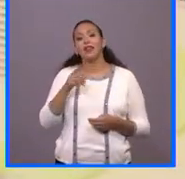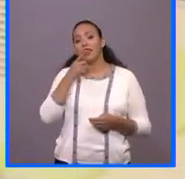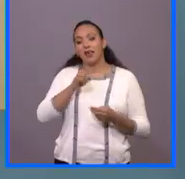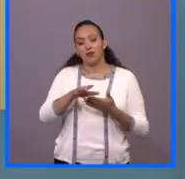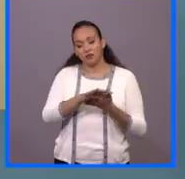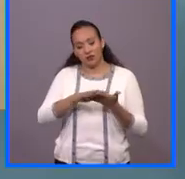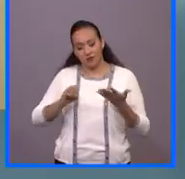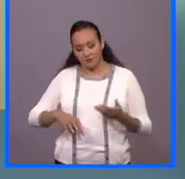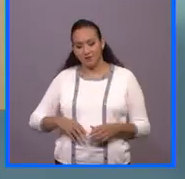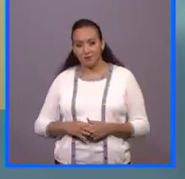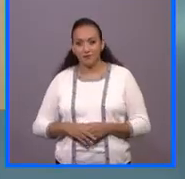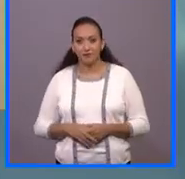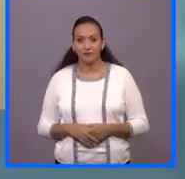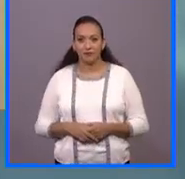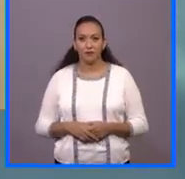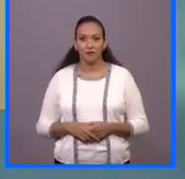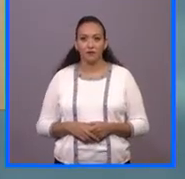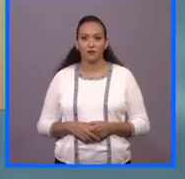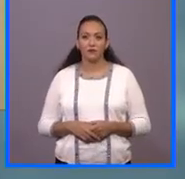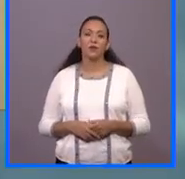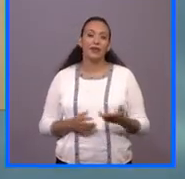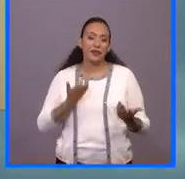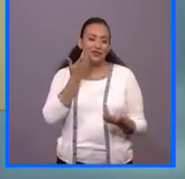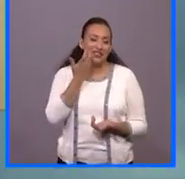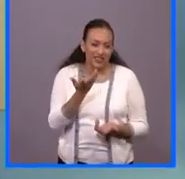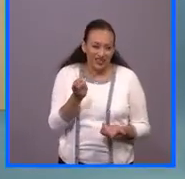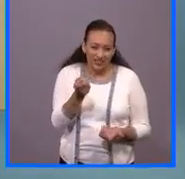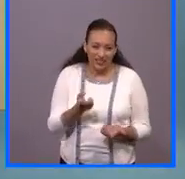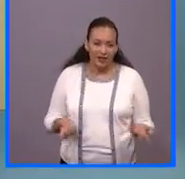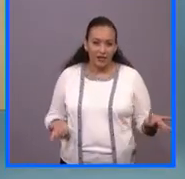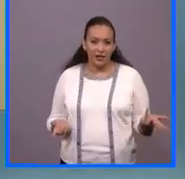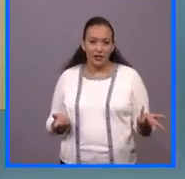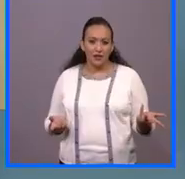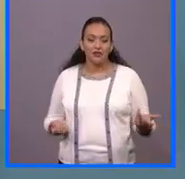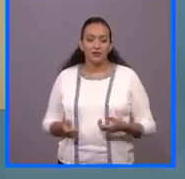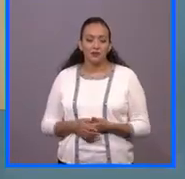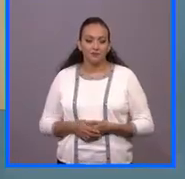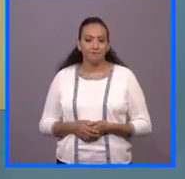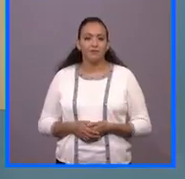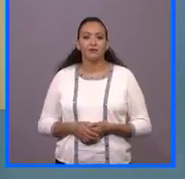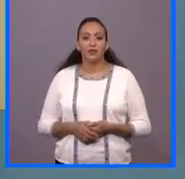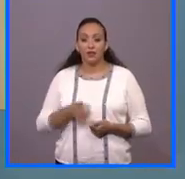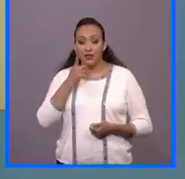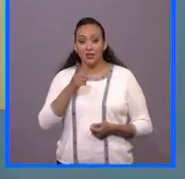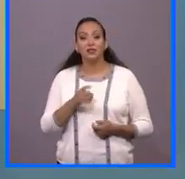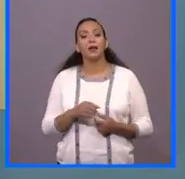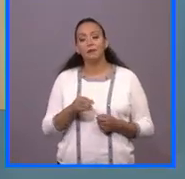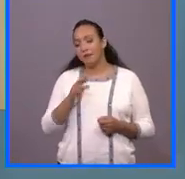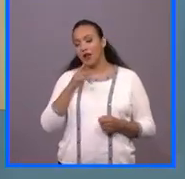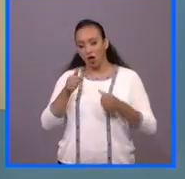desechamiento. Pretender llevarnos a la situación de